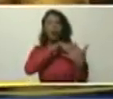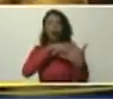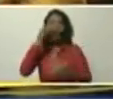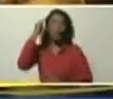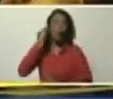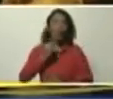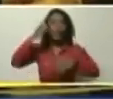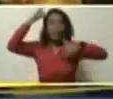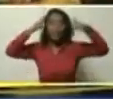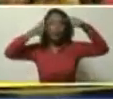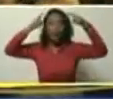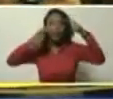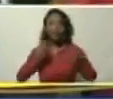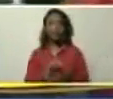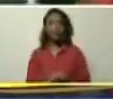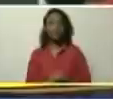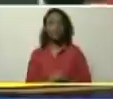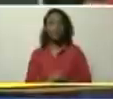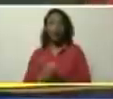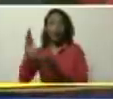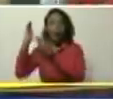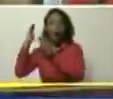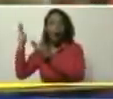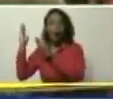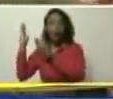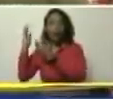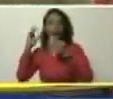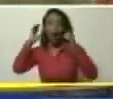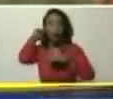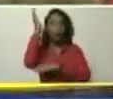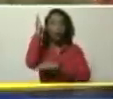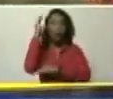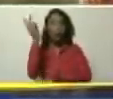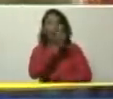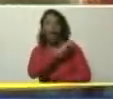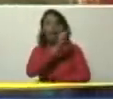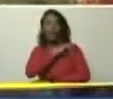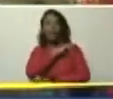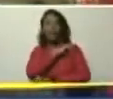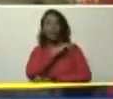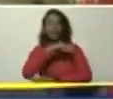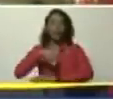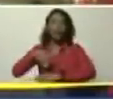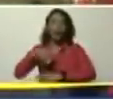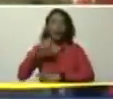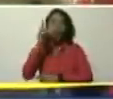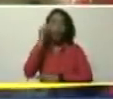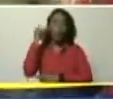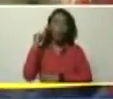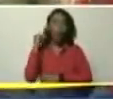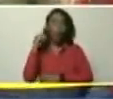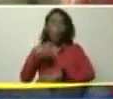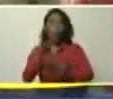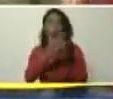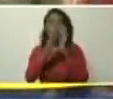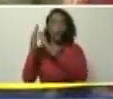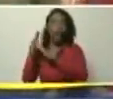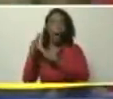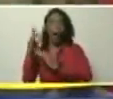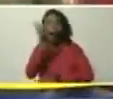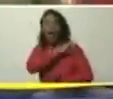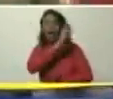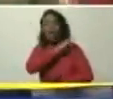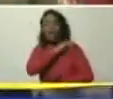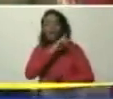Chávez, a esta asamblea de jefas y jefes de comunidad, de jefas y jefes de